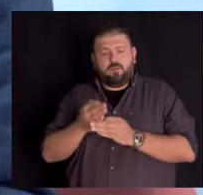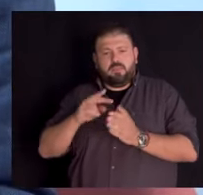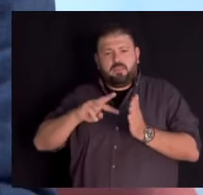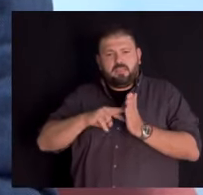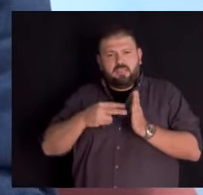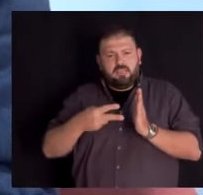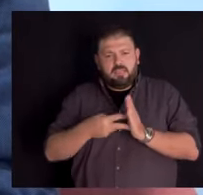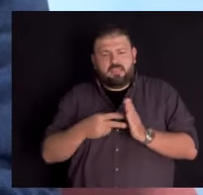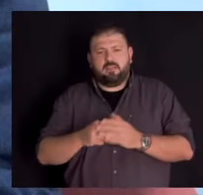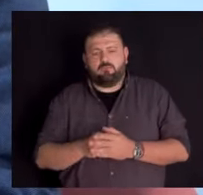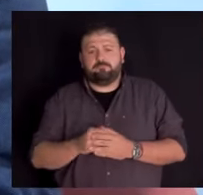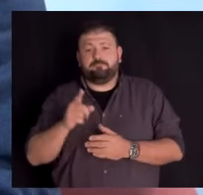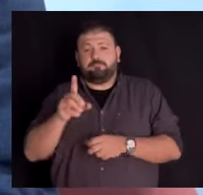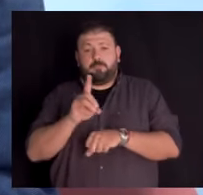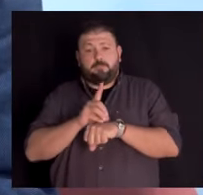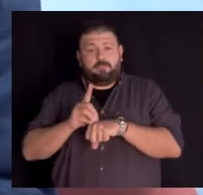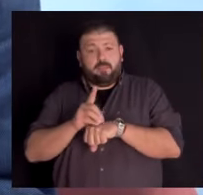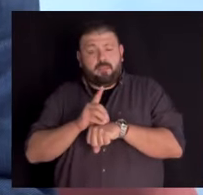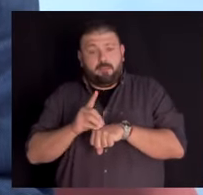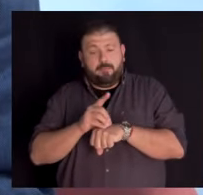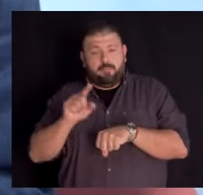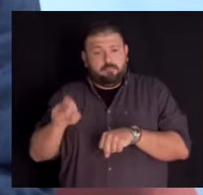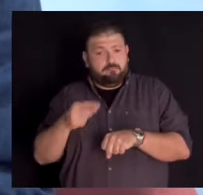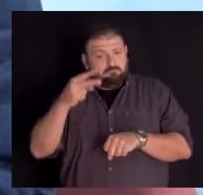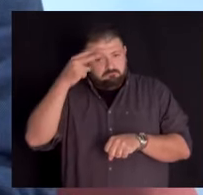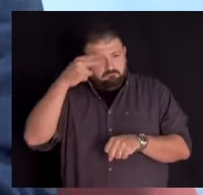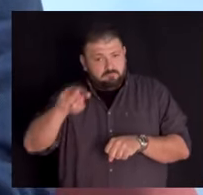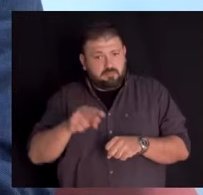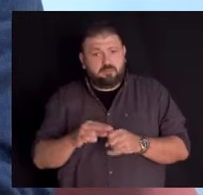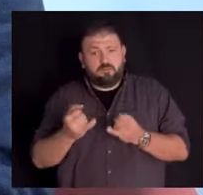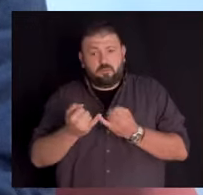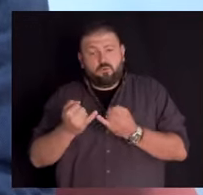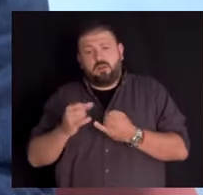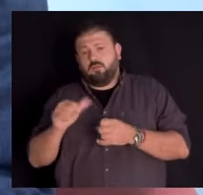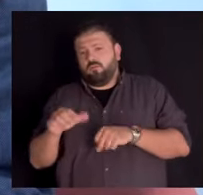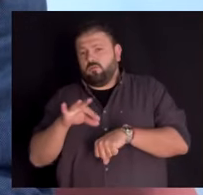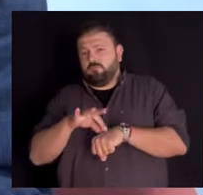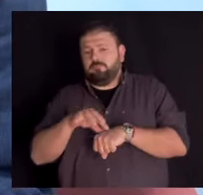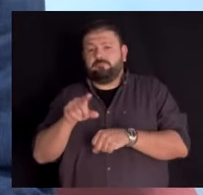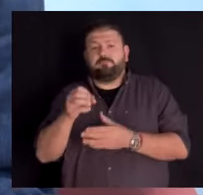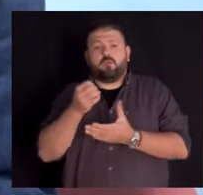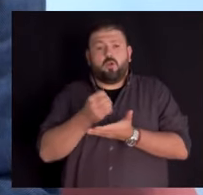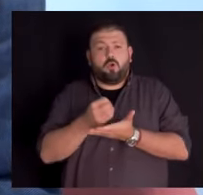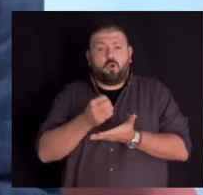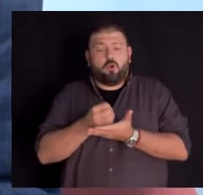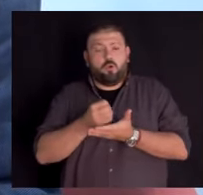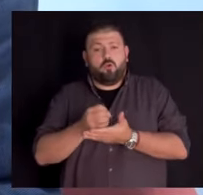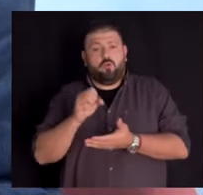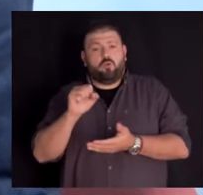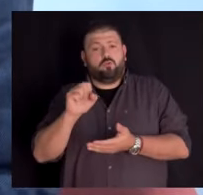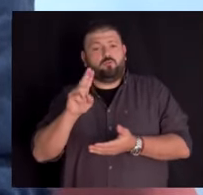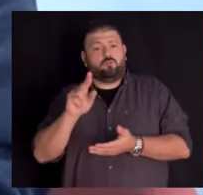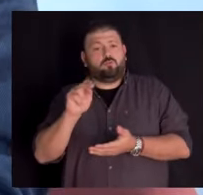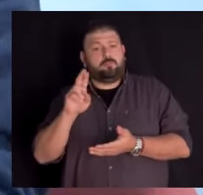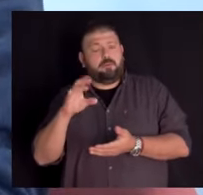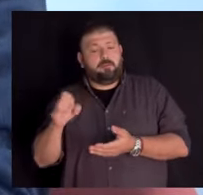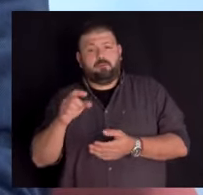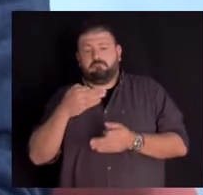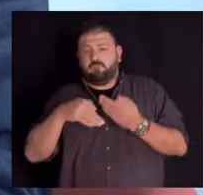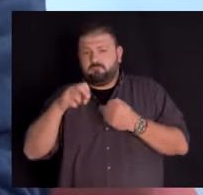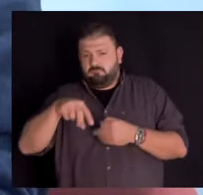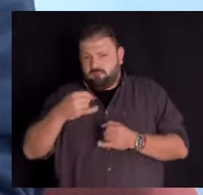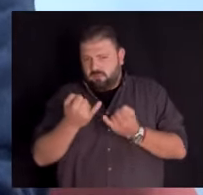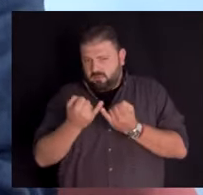Él es diamante lead de aquí de México. Y está el doctor Enrique Melo, que también es oro supreme de acá de México. Entonces, tenemos un panel bastante